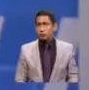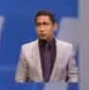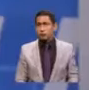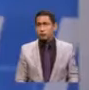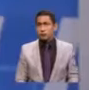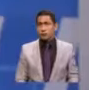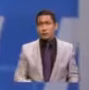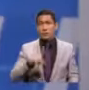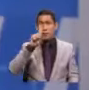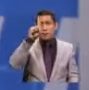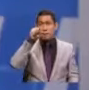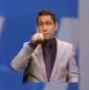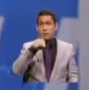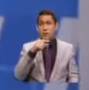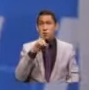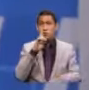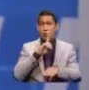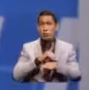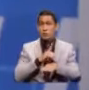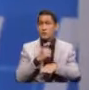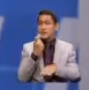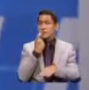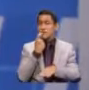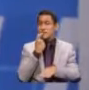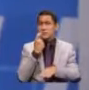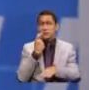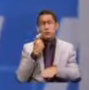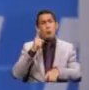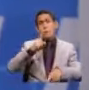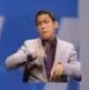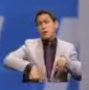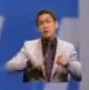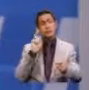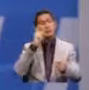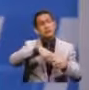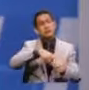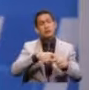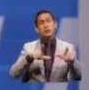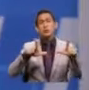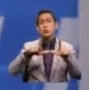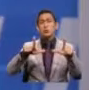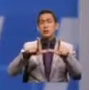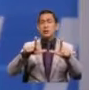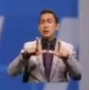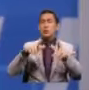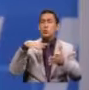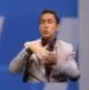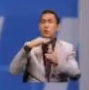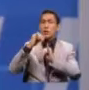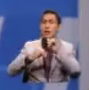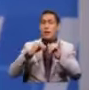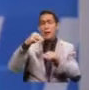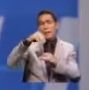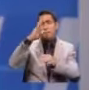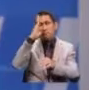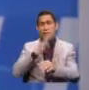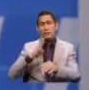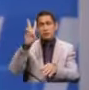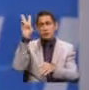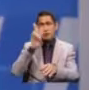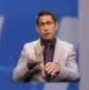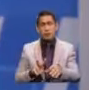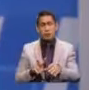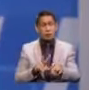más de 1000 odontólogos no pueden registrar sus títulos de cuarto nivel obtenidos en Brasil y Venezuela. Denunciaron que una